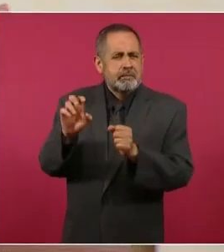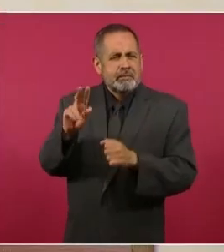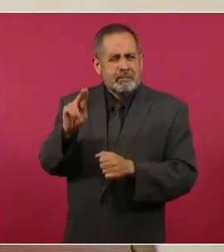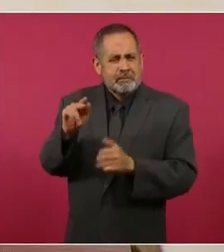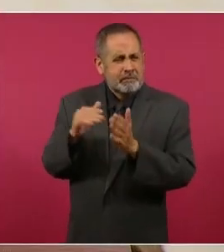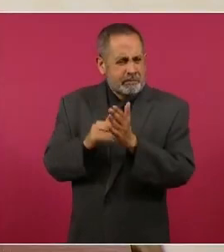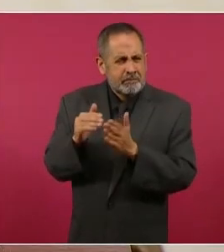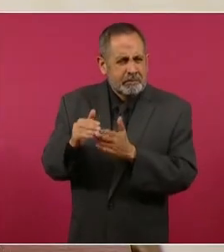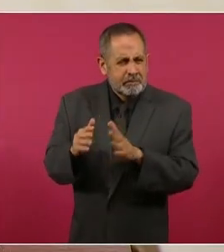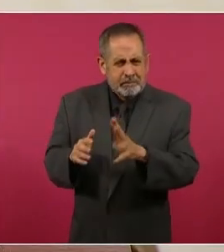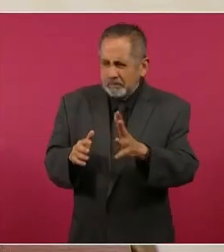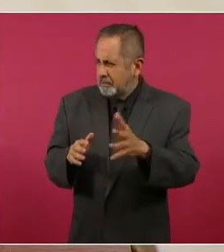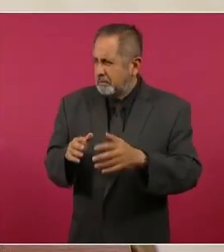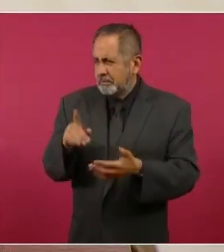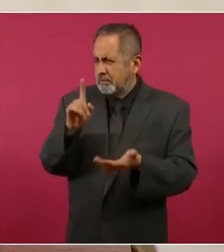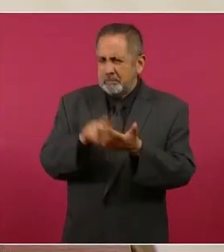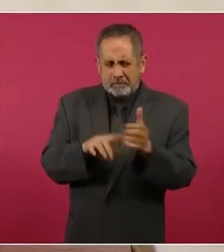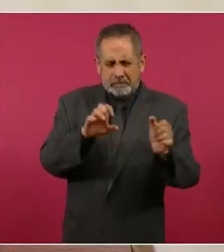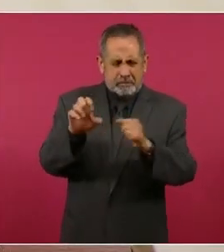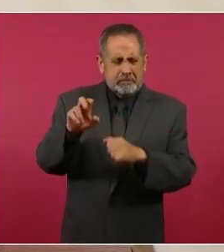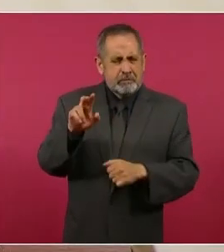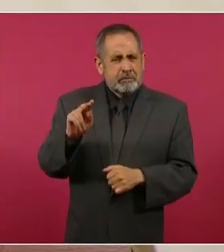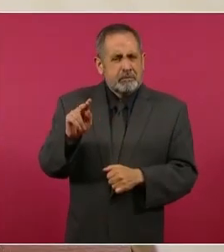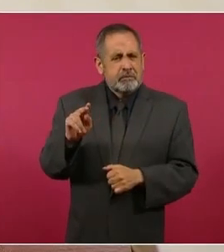1,680 millones de pesos.